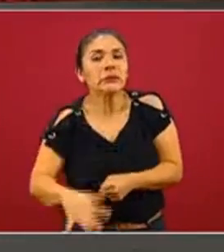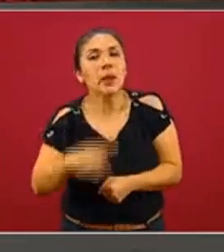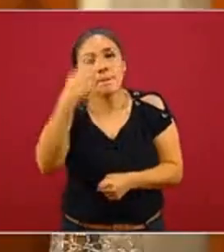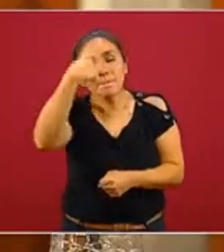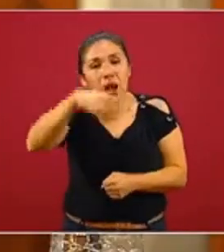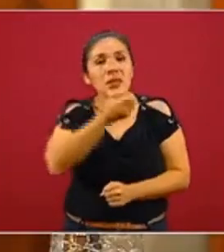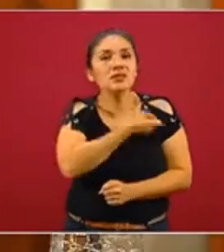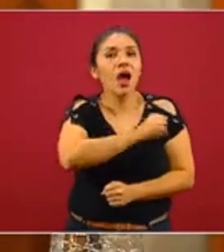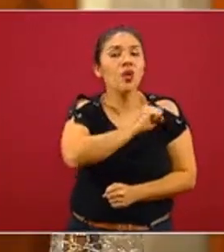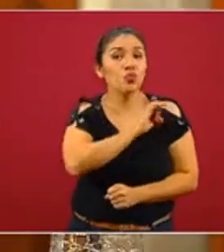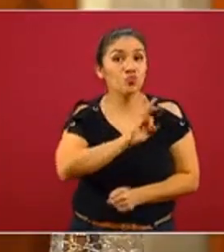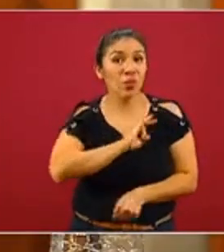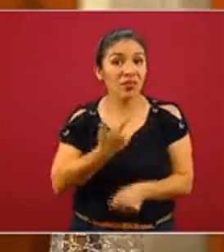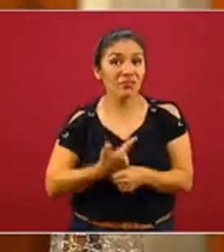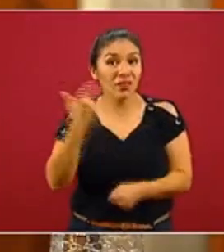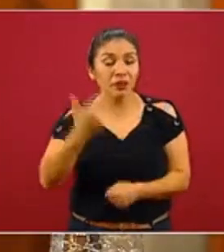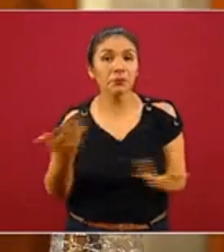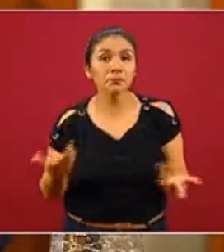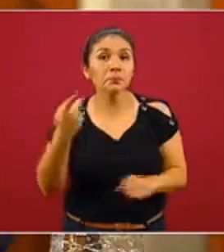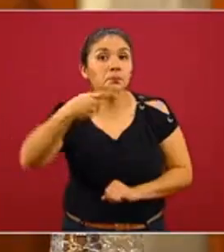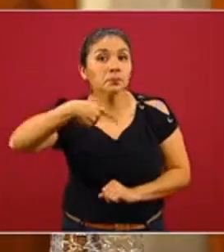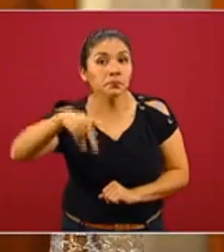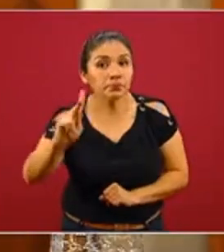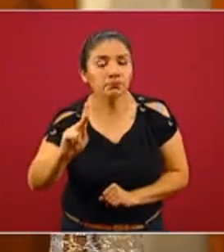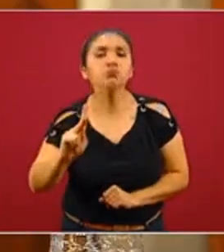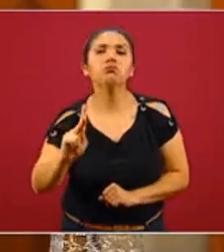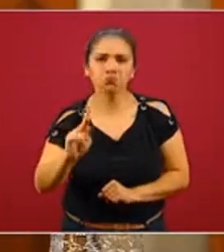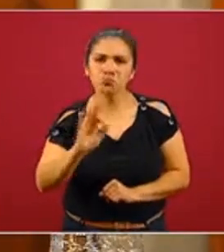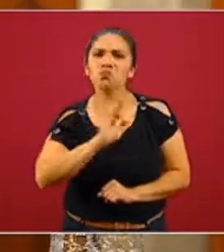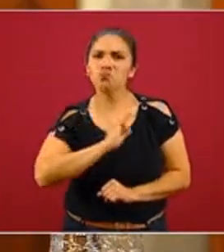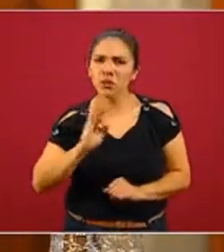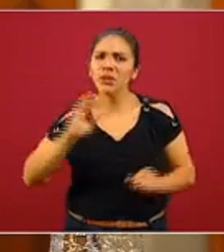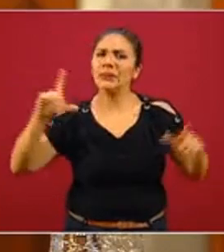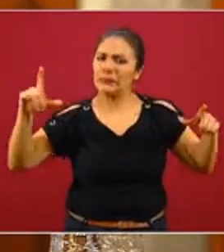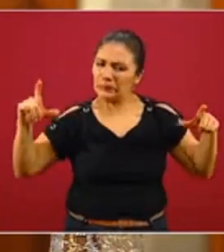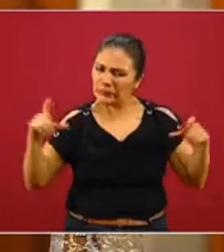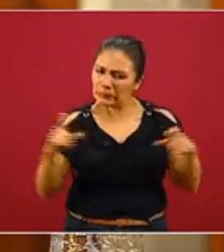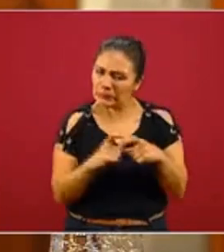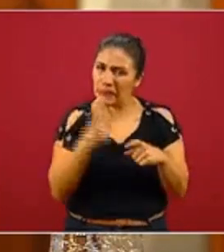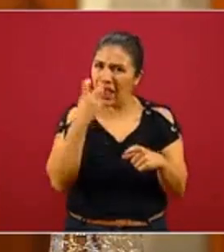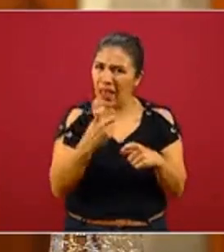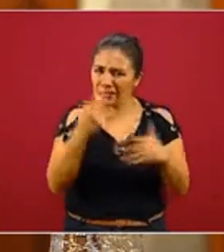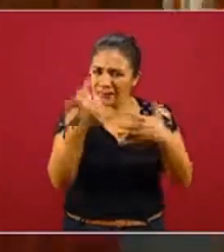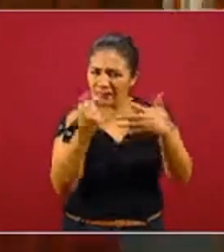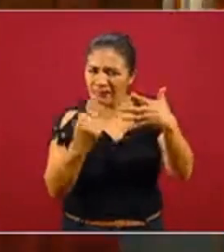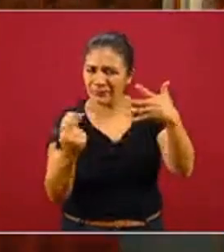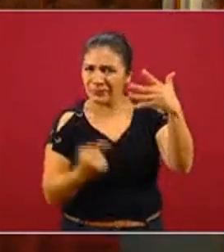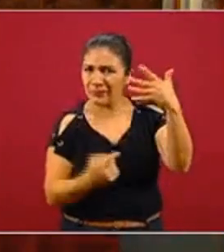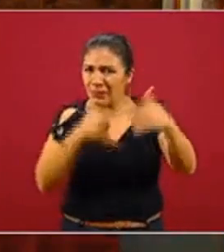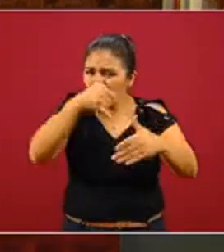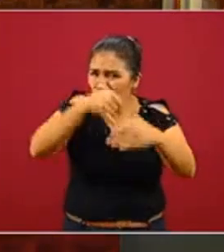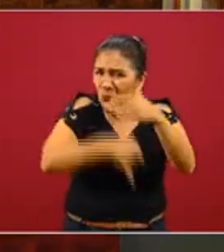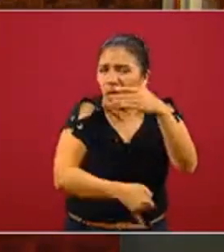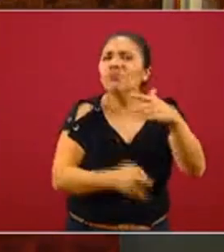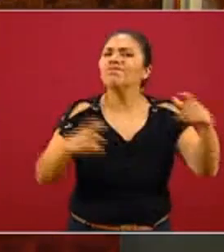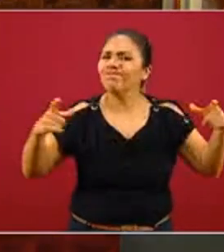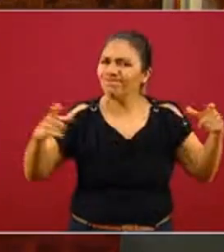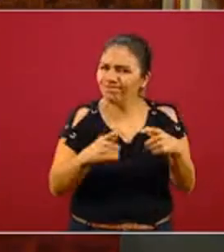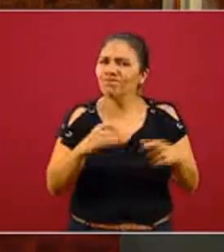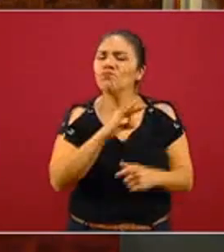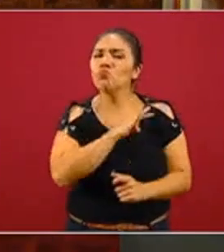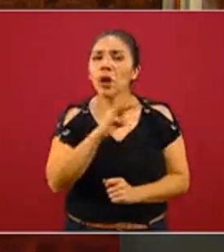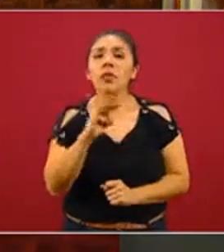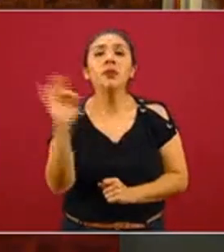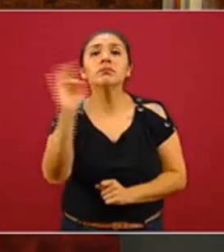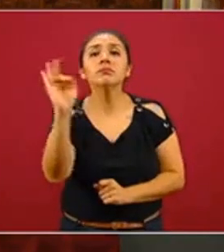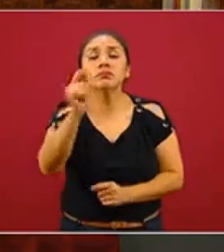salud. Sin embargo, podemos reducir la profundidad de estas implicaciones si como país tomamos